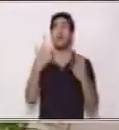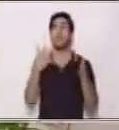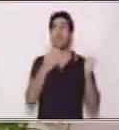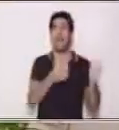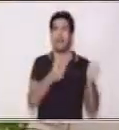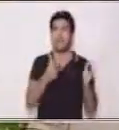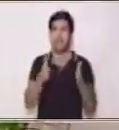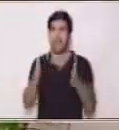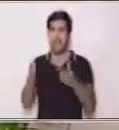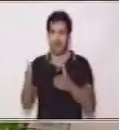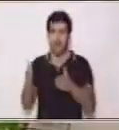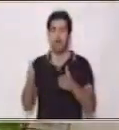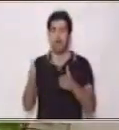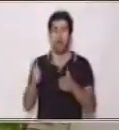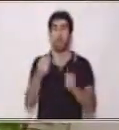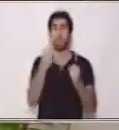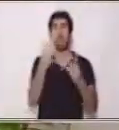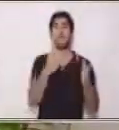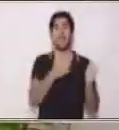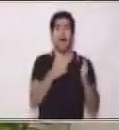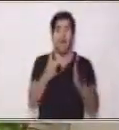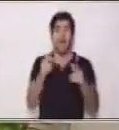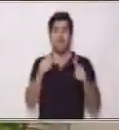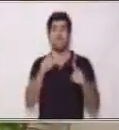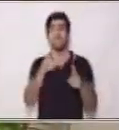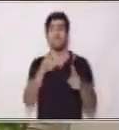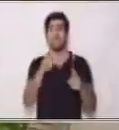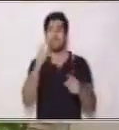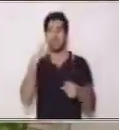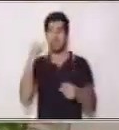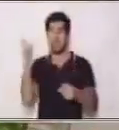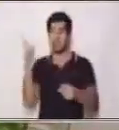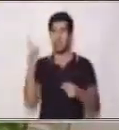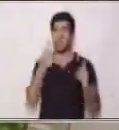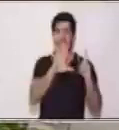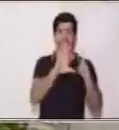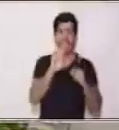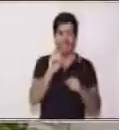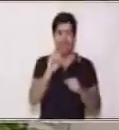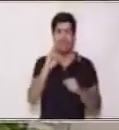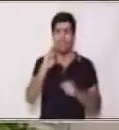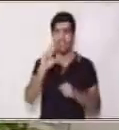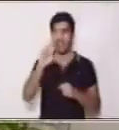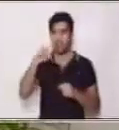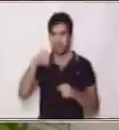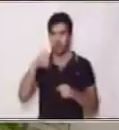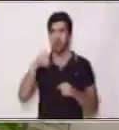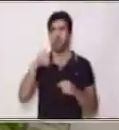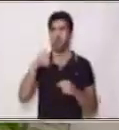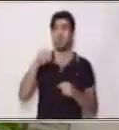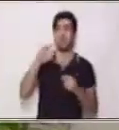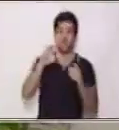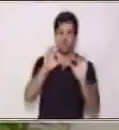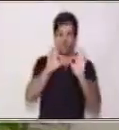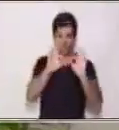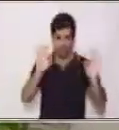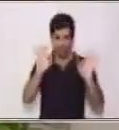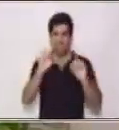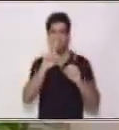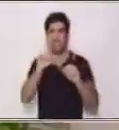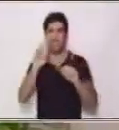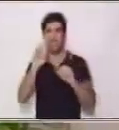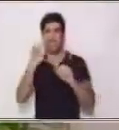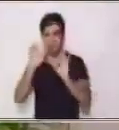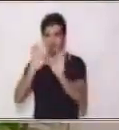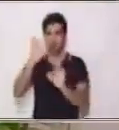de 60 centímetros de largo, 10 centímetros de ancho y 40 centímetros de alto pueden